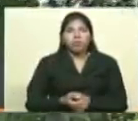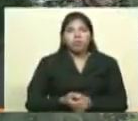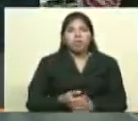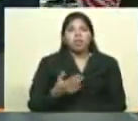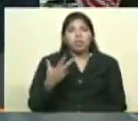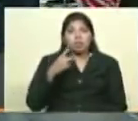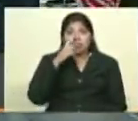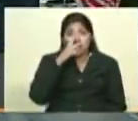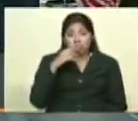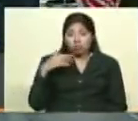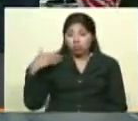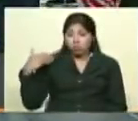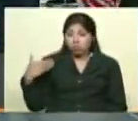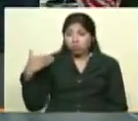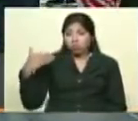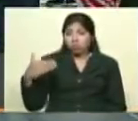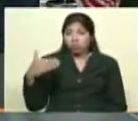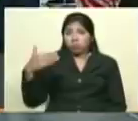3 años.